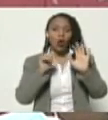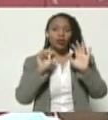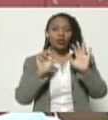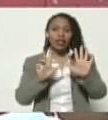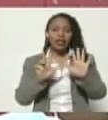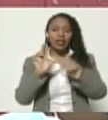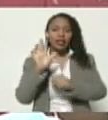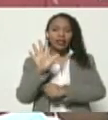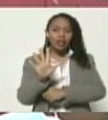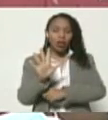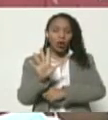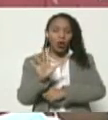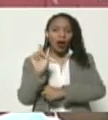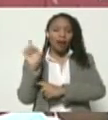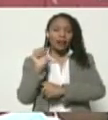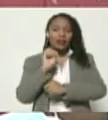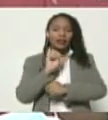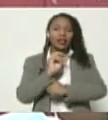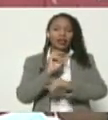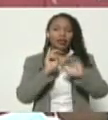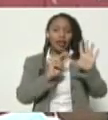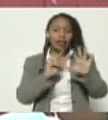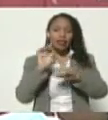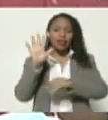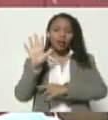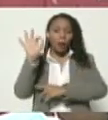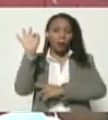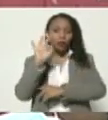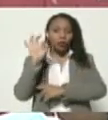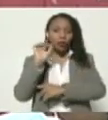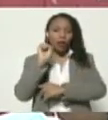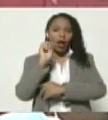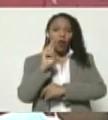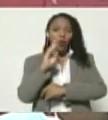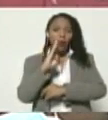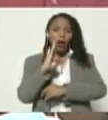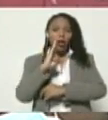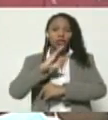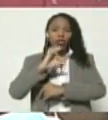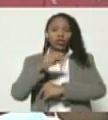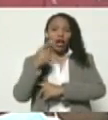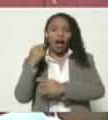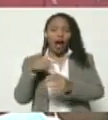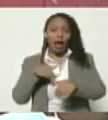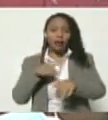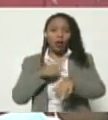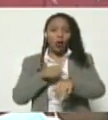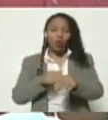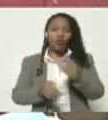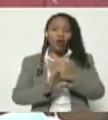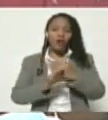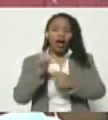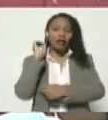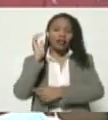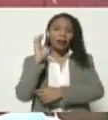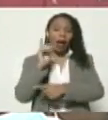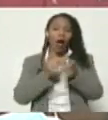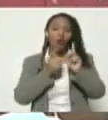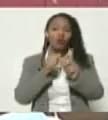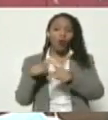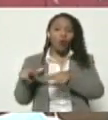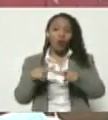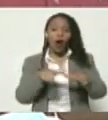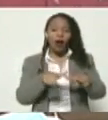10.685. Y el 75% de las VC a esta hora, donde todavía hay asambleas en algunos